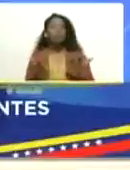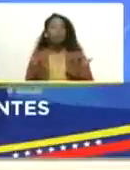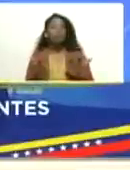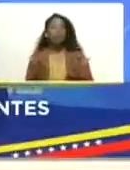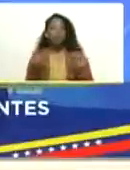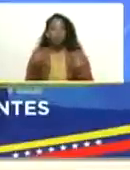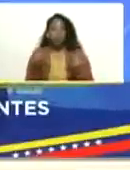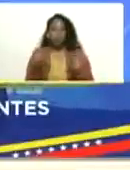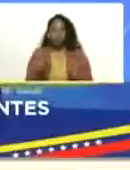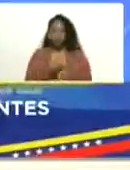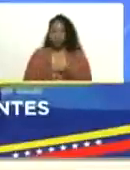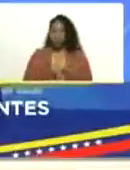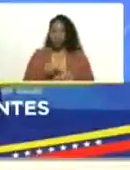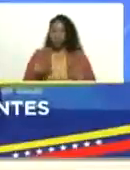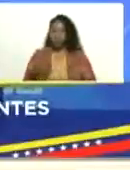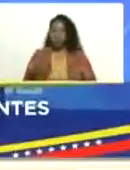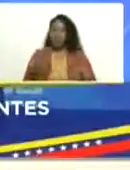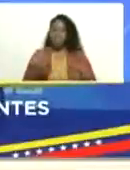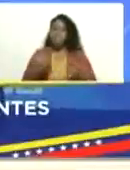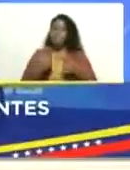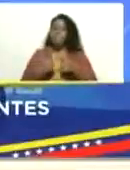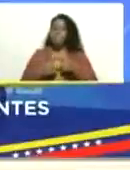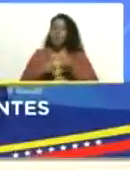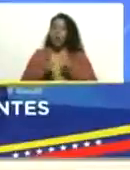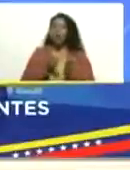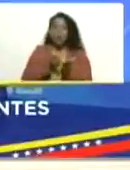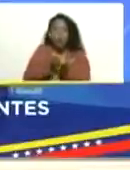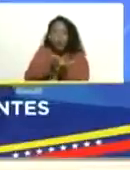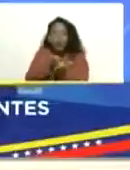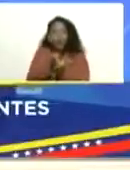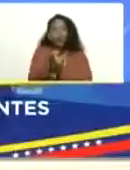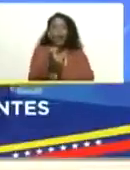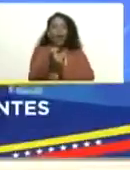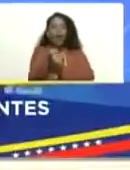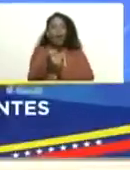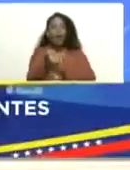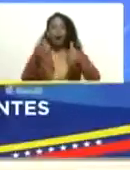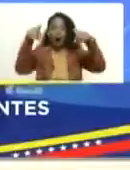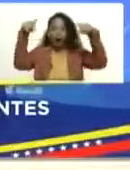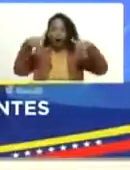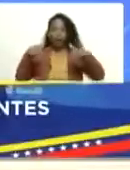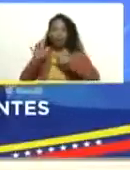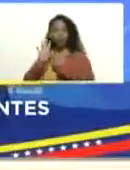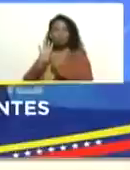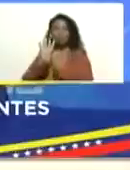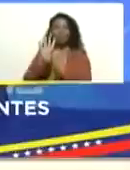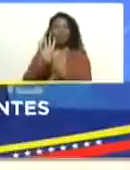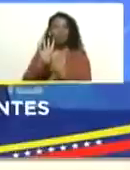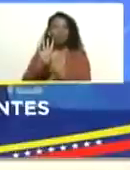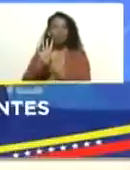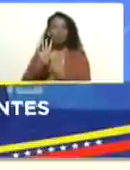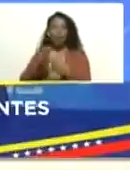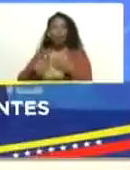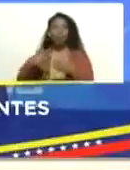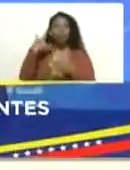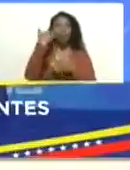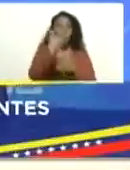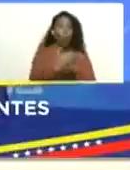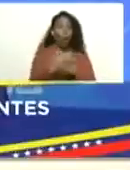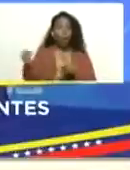modestamente, pero de manera firme, aquí está. Luego de los